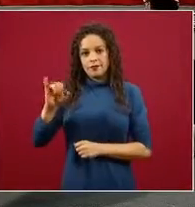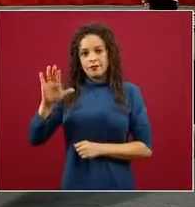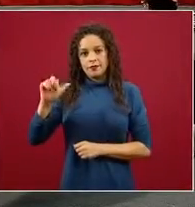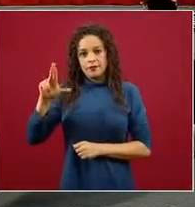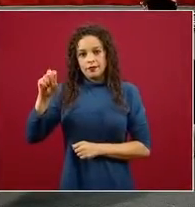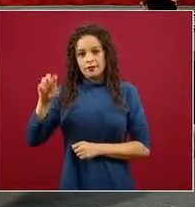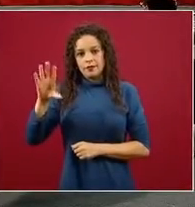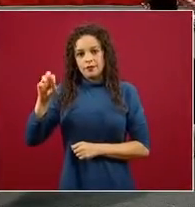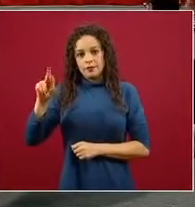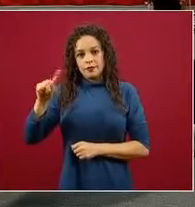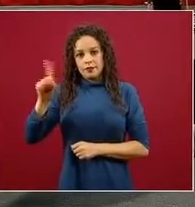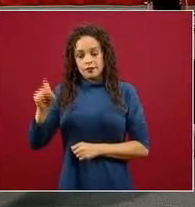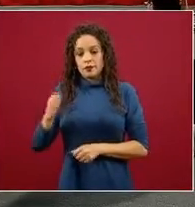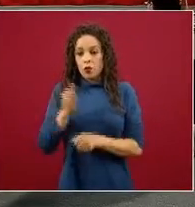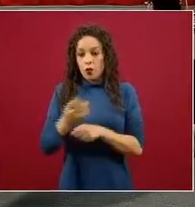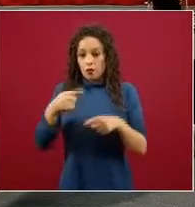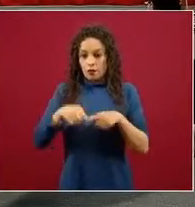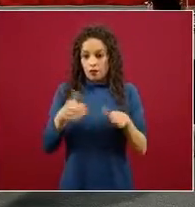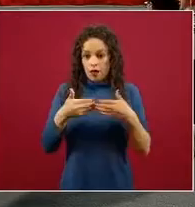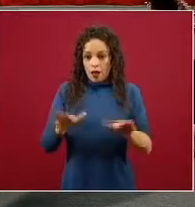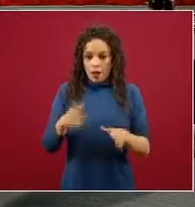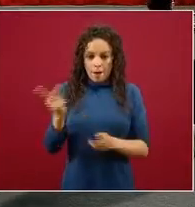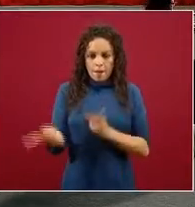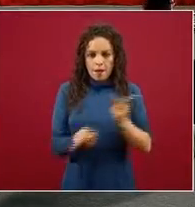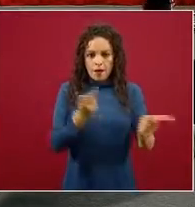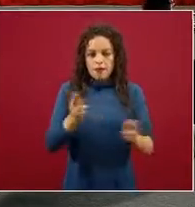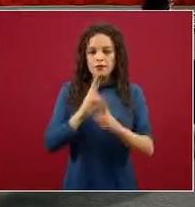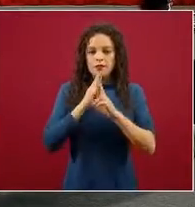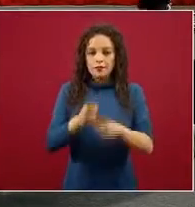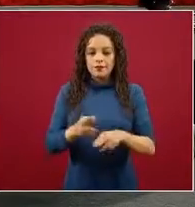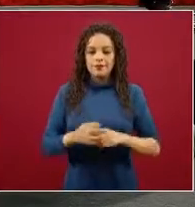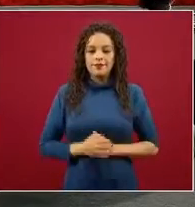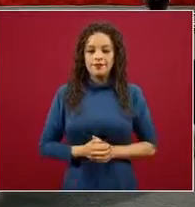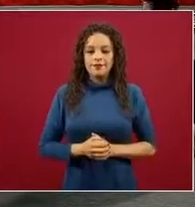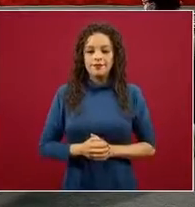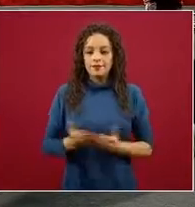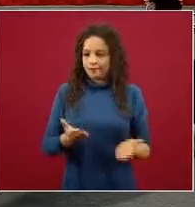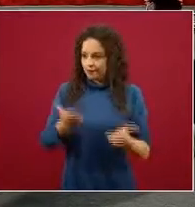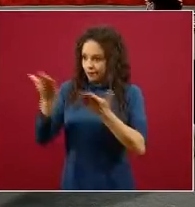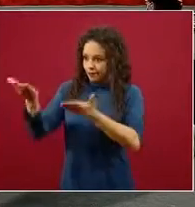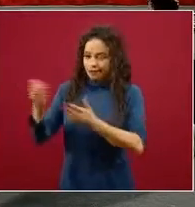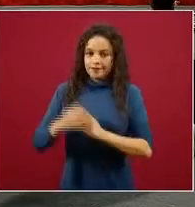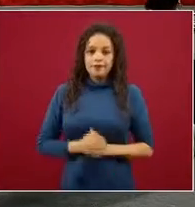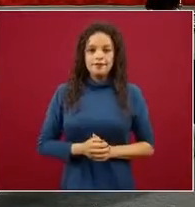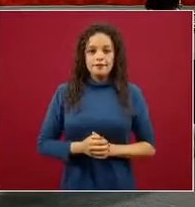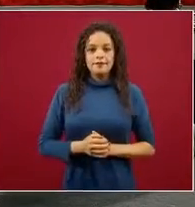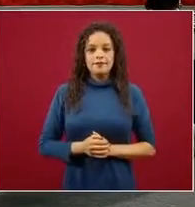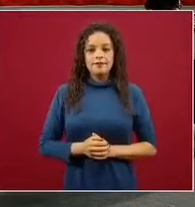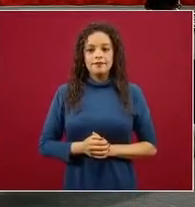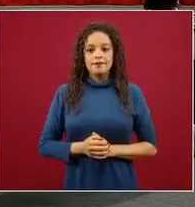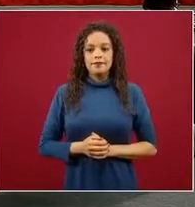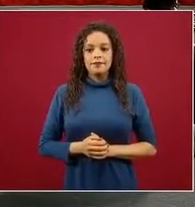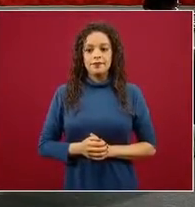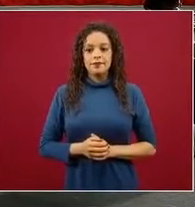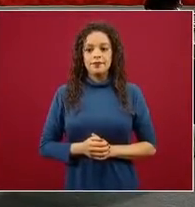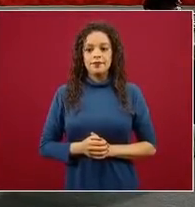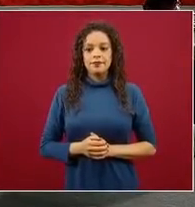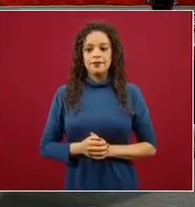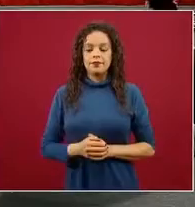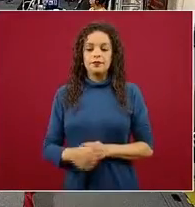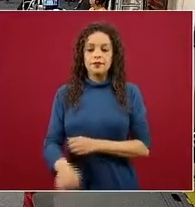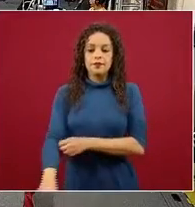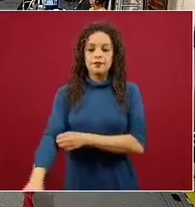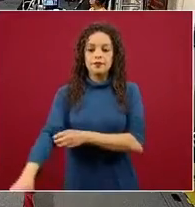Vamos a abrir a preguntas y adelante, por favor, adelante. Sigue usted.